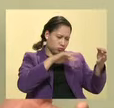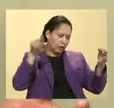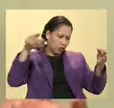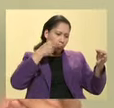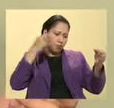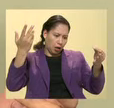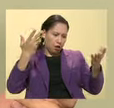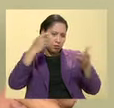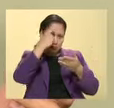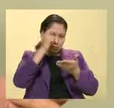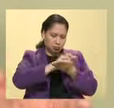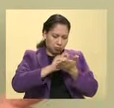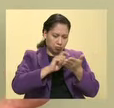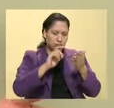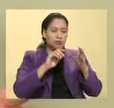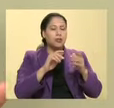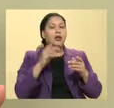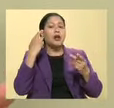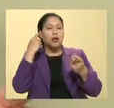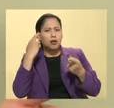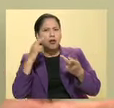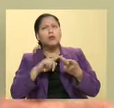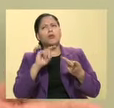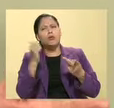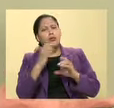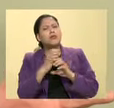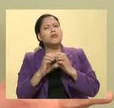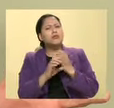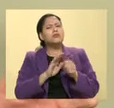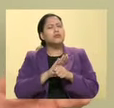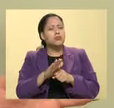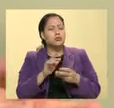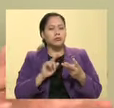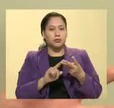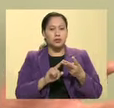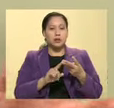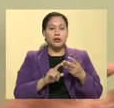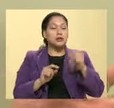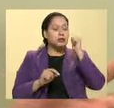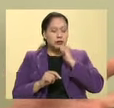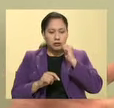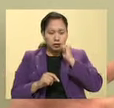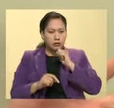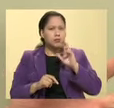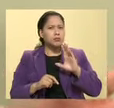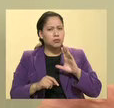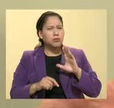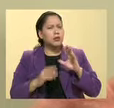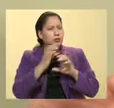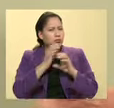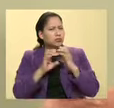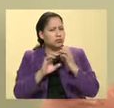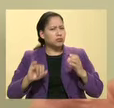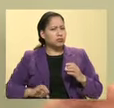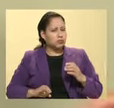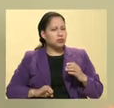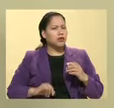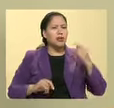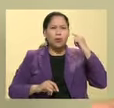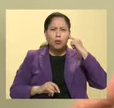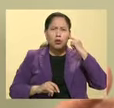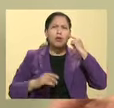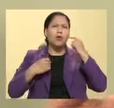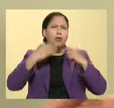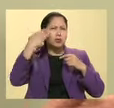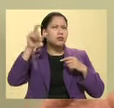radio. ¿En qué estás, aparte de eso? Es decir, siempre hay algo interesante que oír o saber de